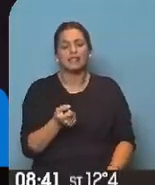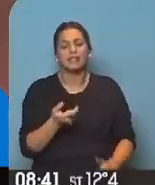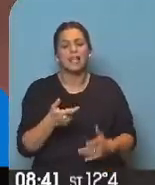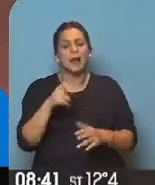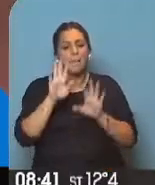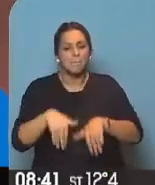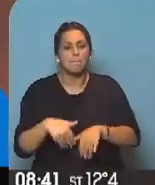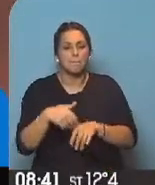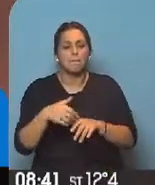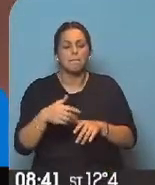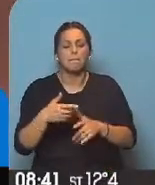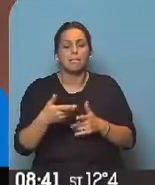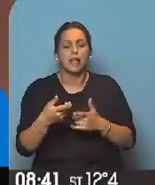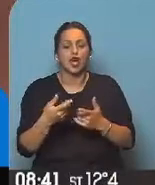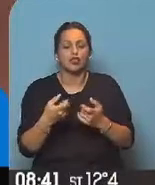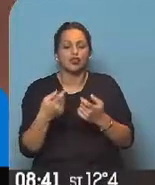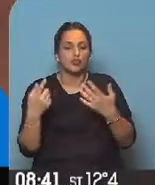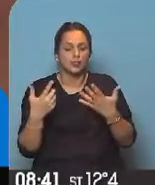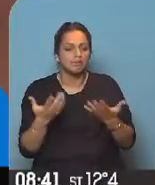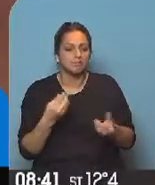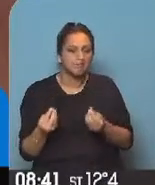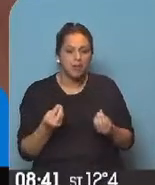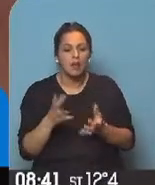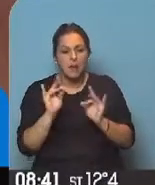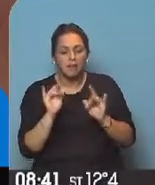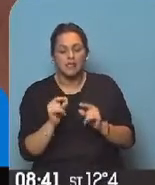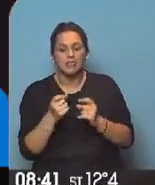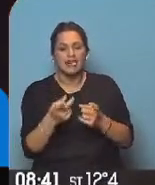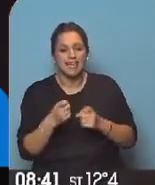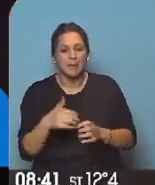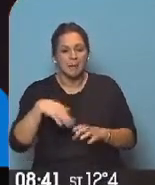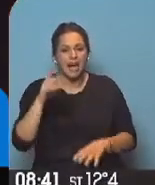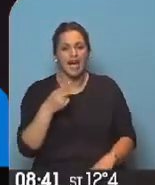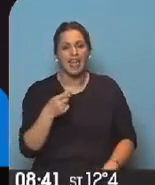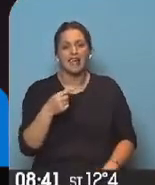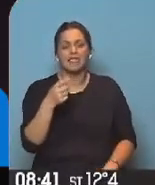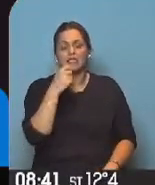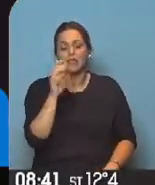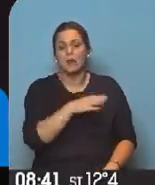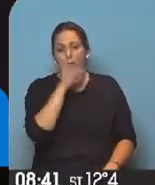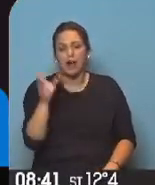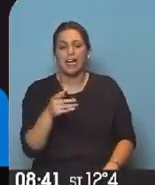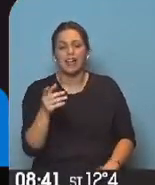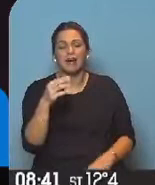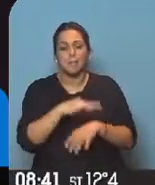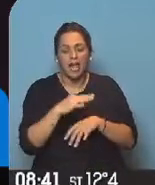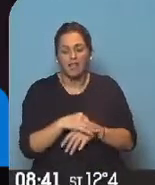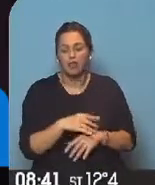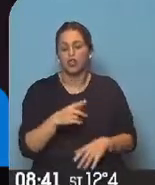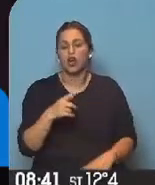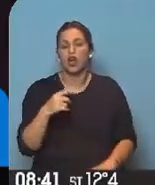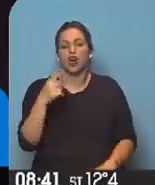tienen más problemas como primero a las que trabajan en relación de dependencia que les descuentan el día podría hacerse un estudio exacto las que